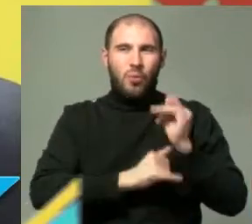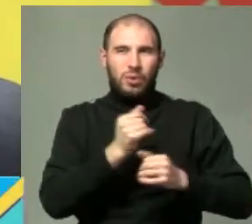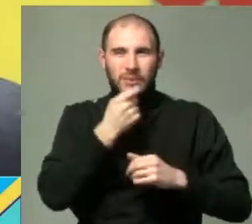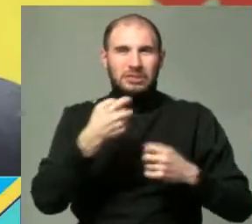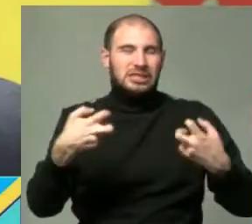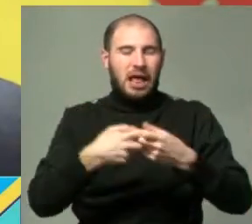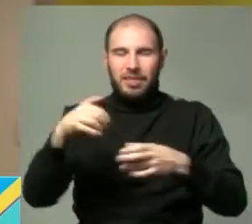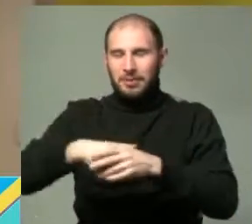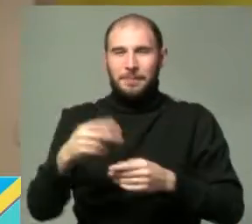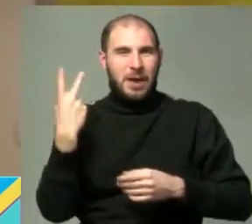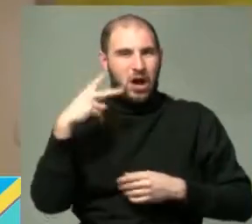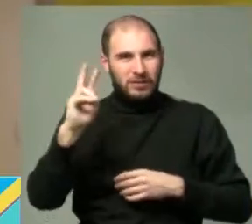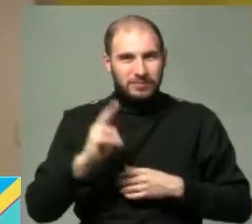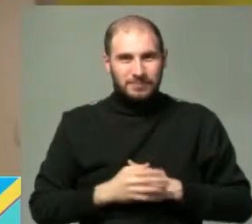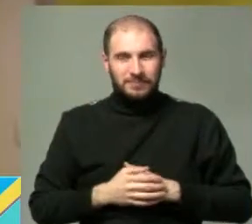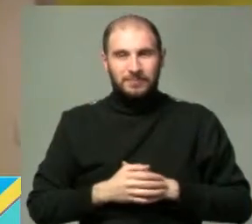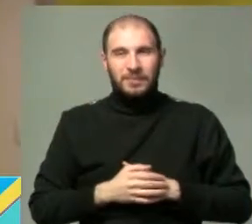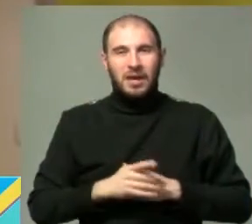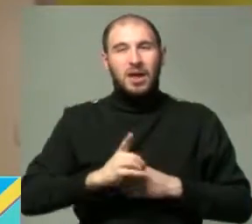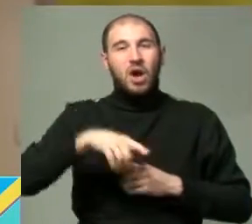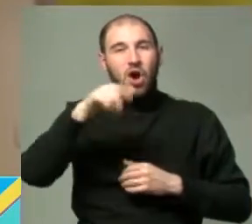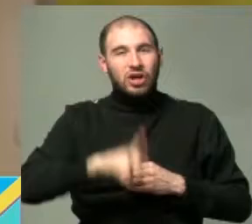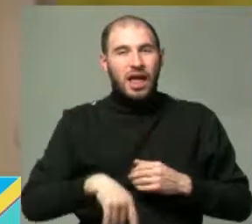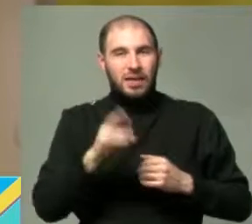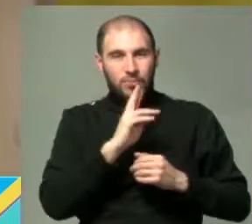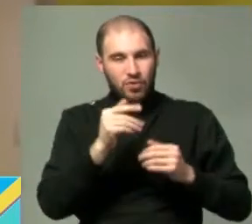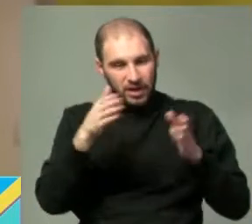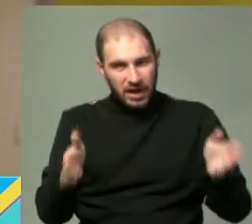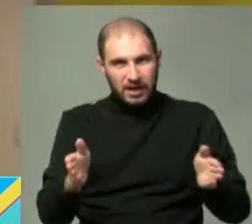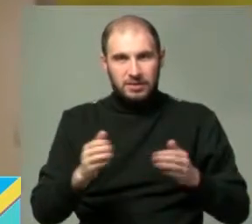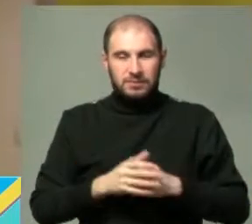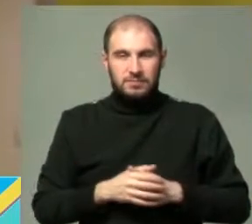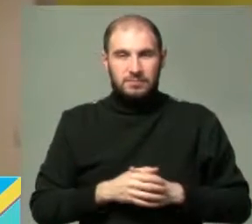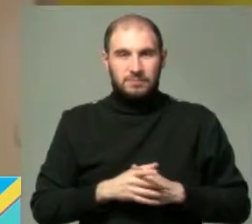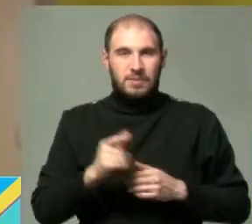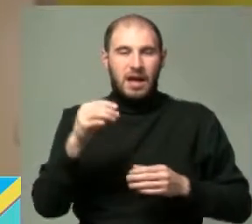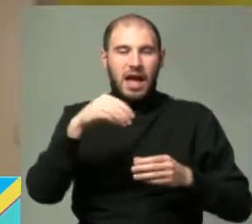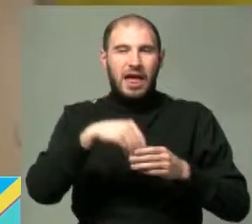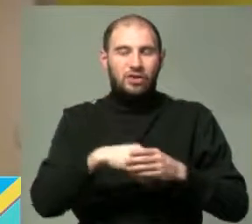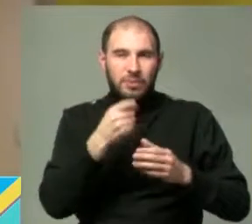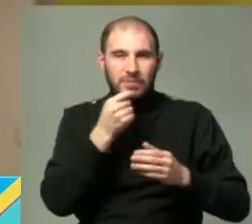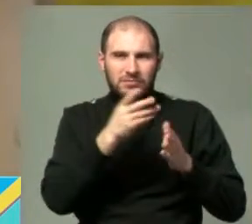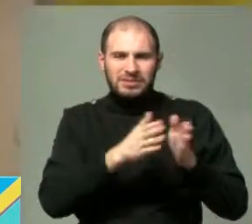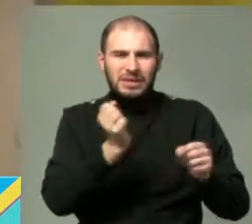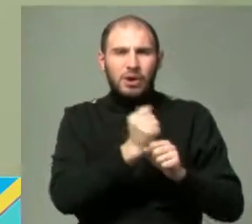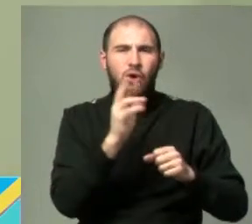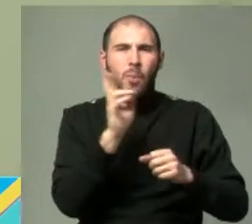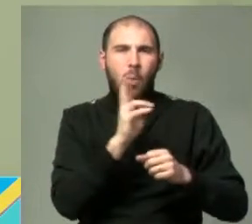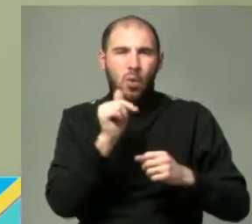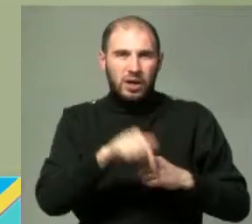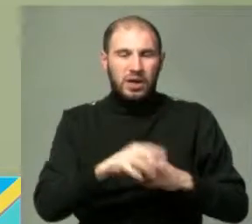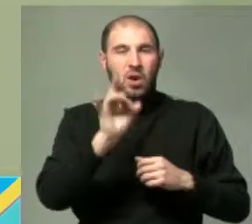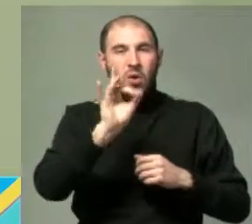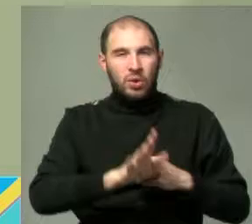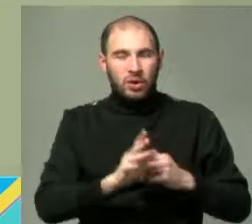ni te cuento, ¿no? O sea, la jornada de la mujer no está considerada como debiera. El trabajo femenino, no